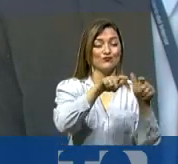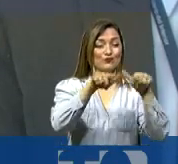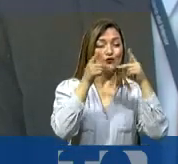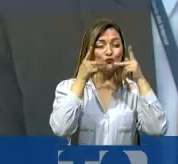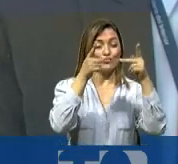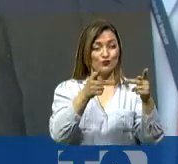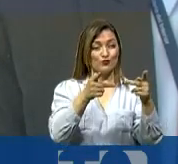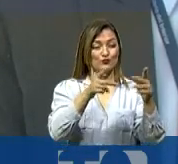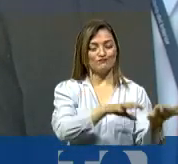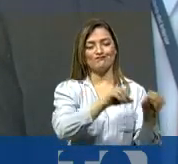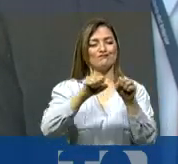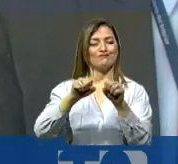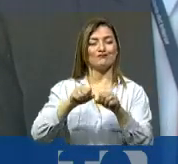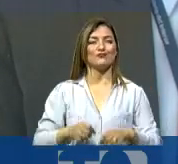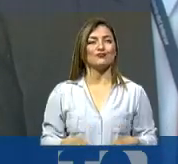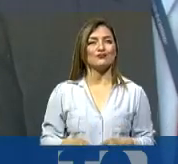espacio público, pero no estamos